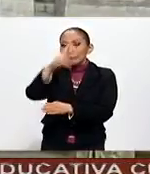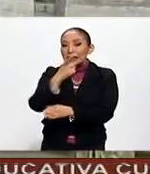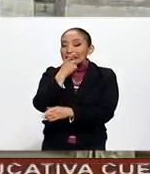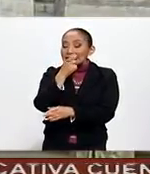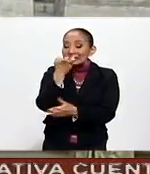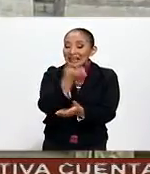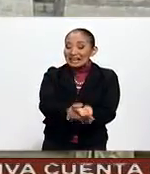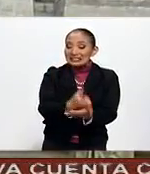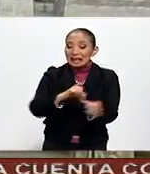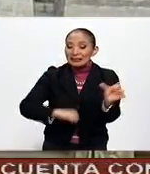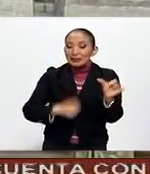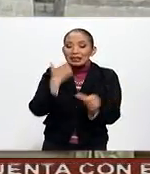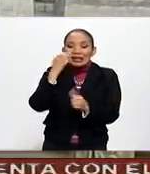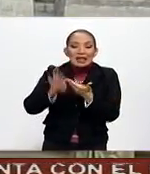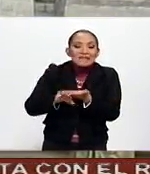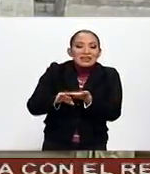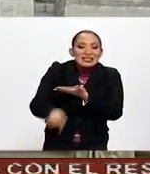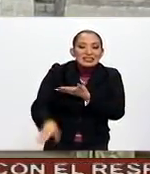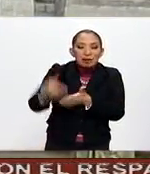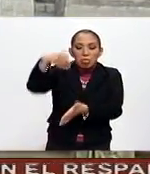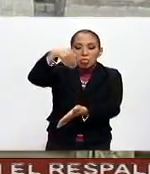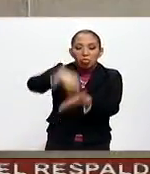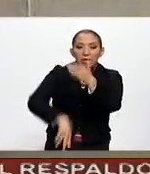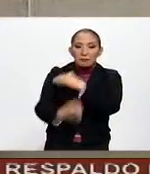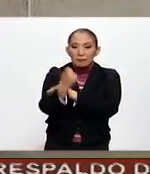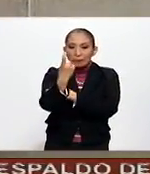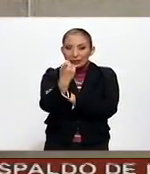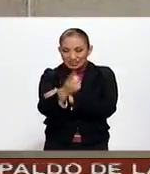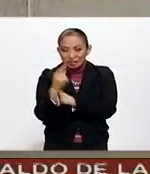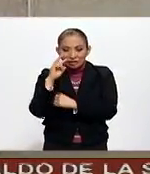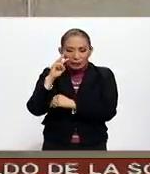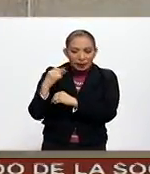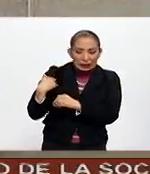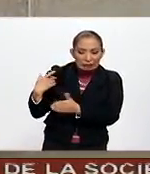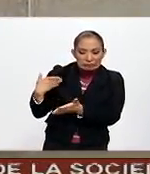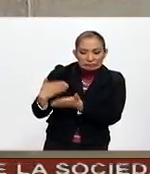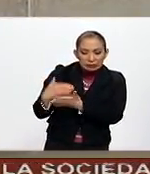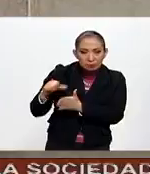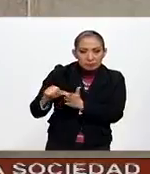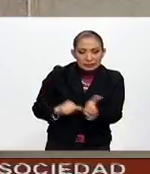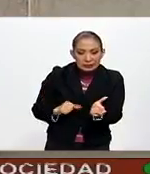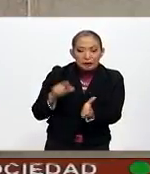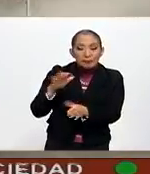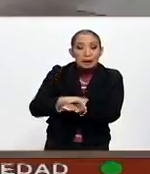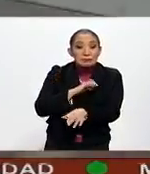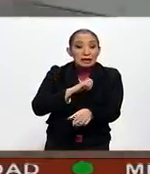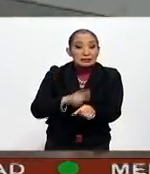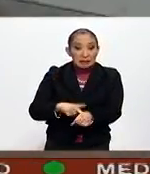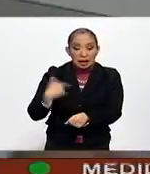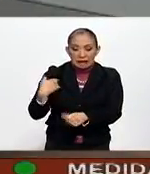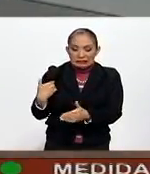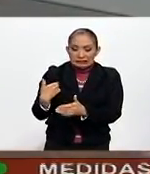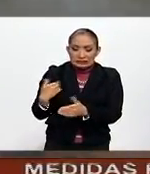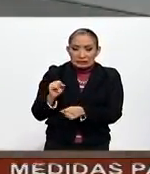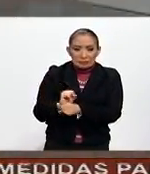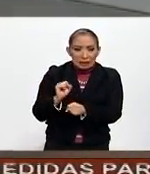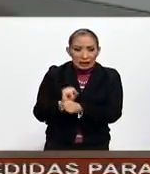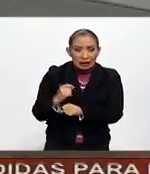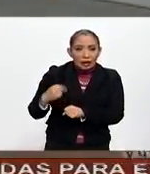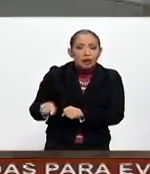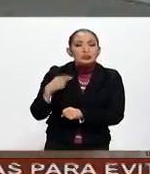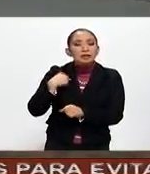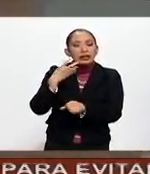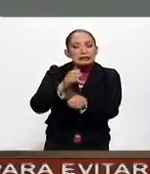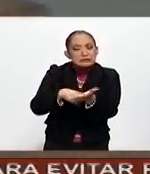precisó que con esta acción se busca evitar que la depreciación del peso observada durante los últimos meses y especialmente durante las últimas semanas y